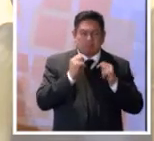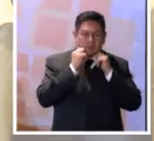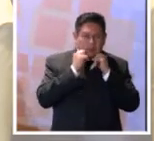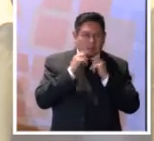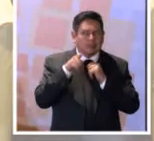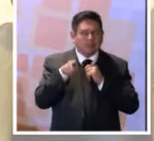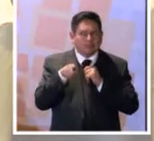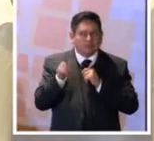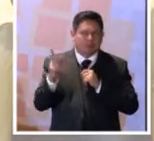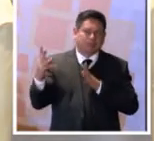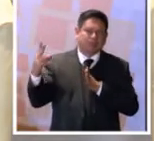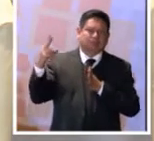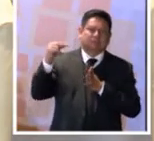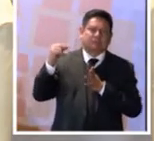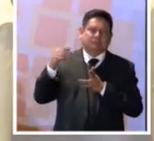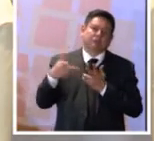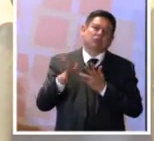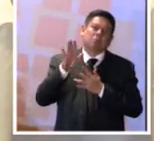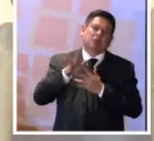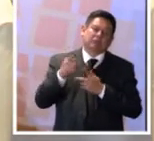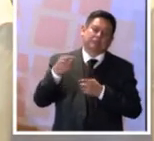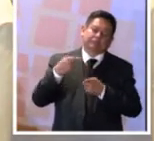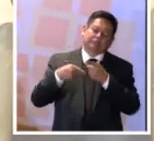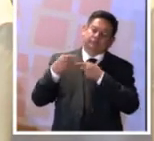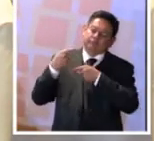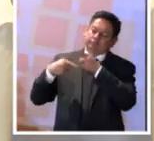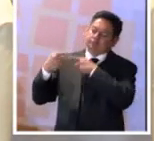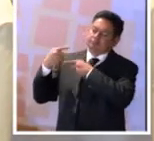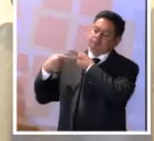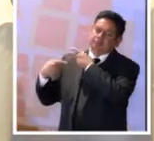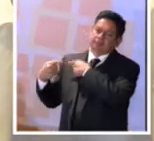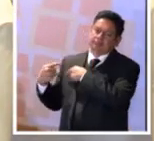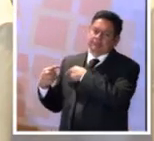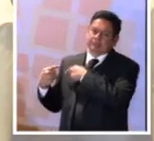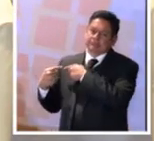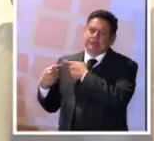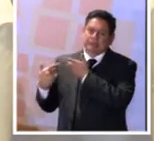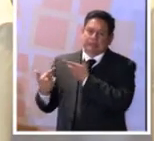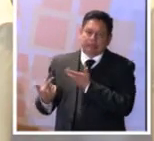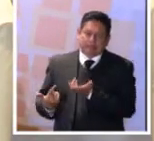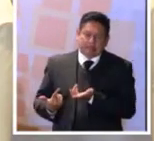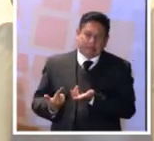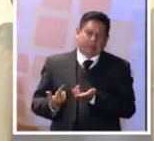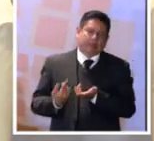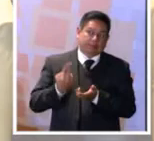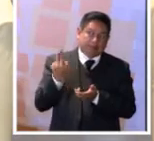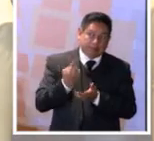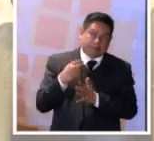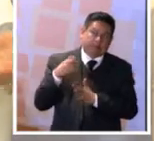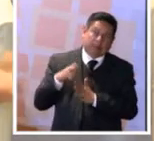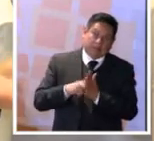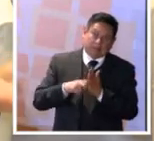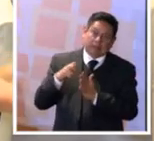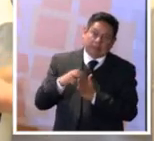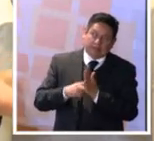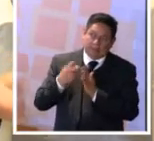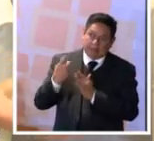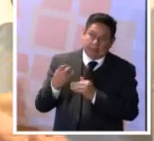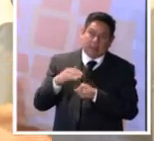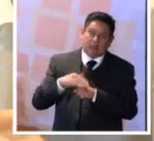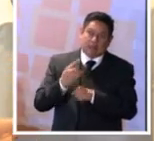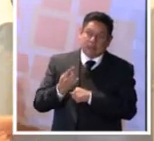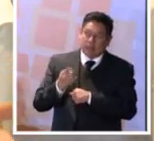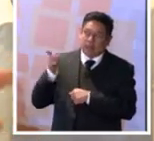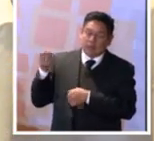¿no? Y nos quedamos ahí. Entonces me parece que si no se trabaja en esta segunda instancia, nos vamos a seguir quedando ahí. Obviamente que ahora con